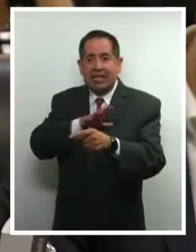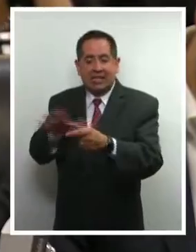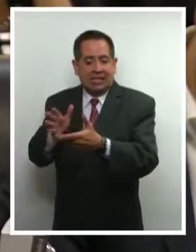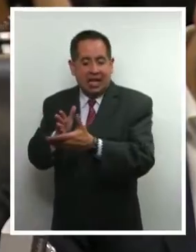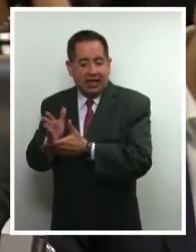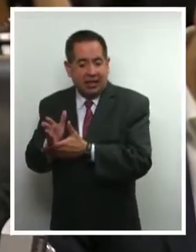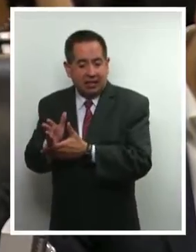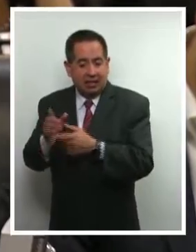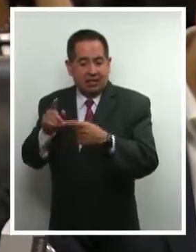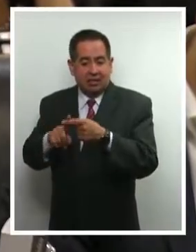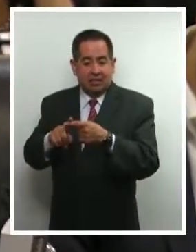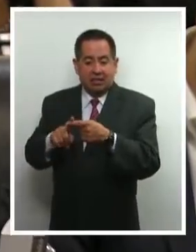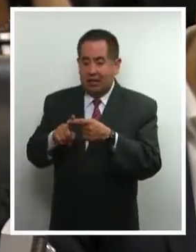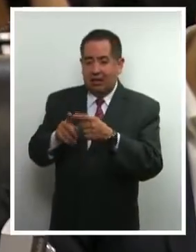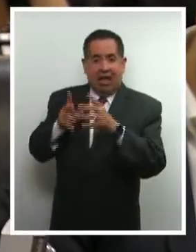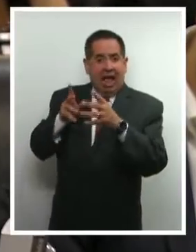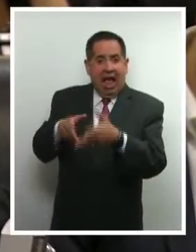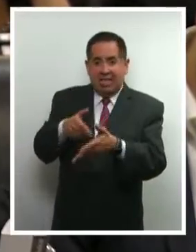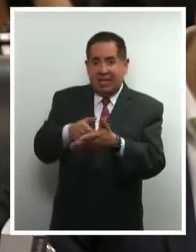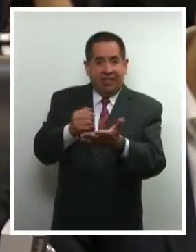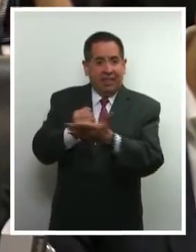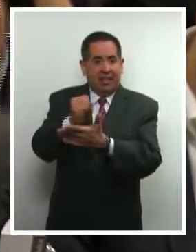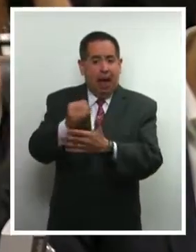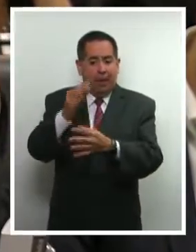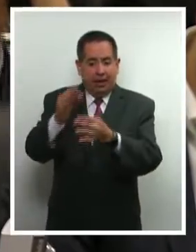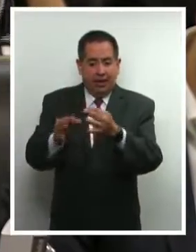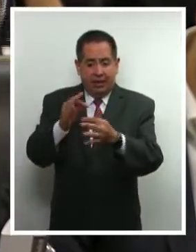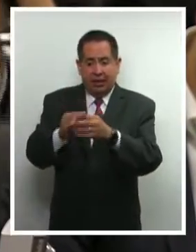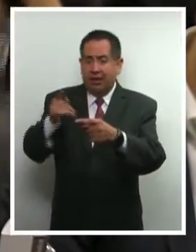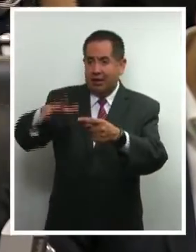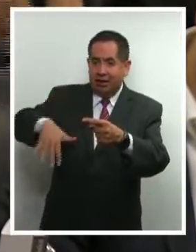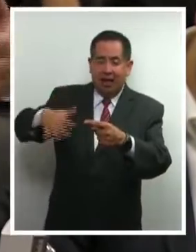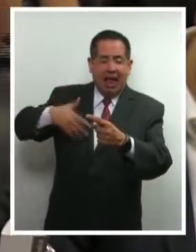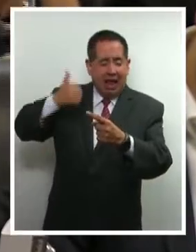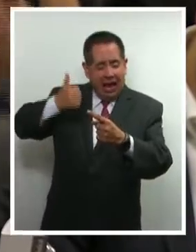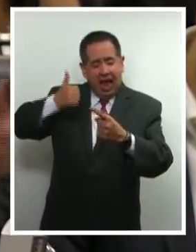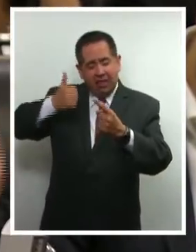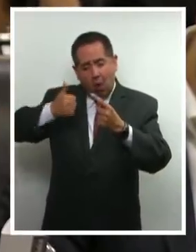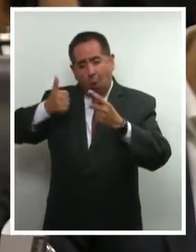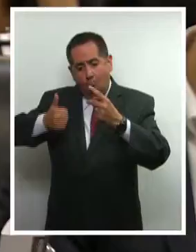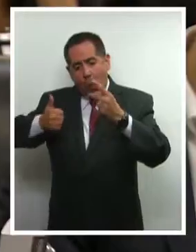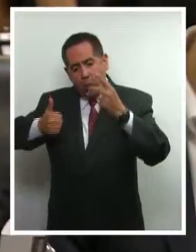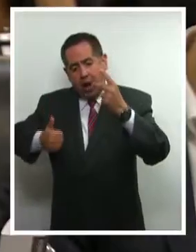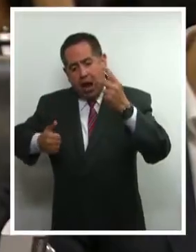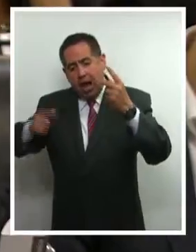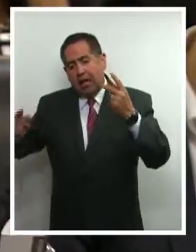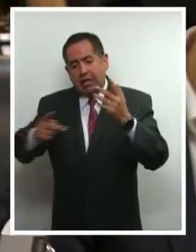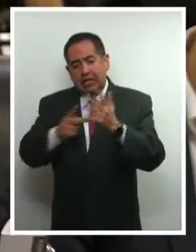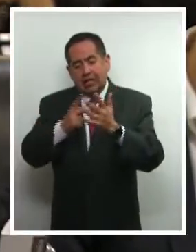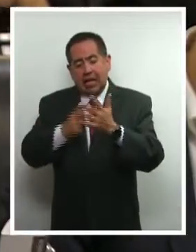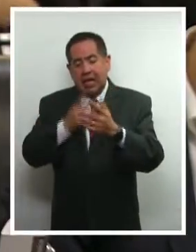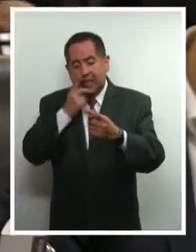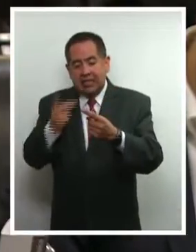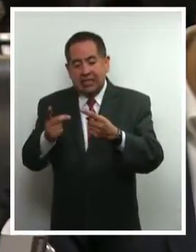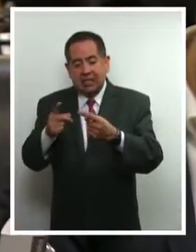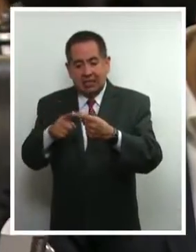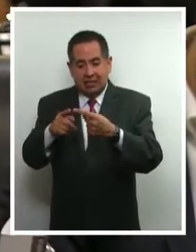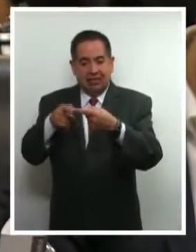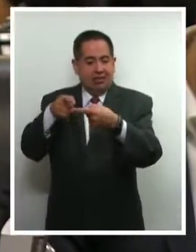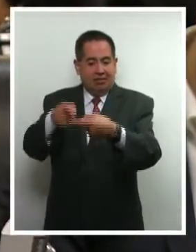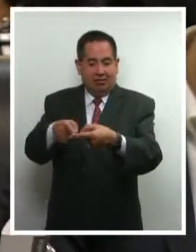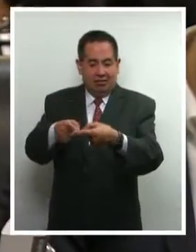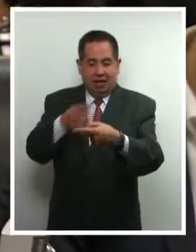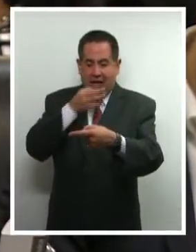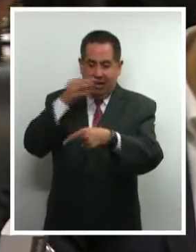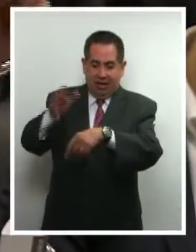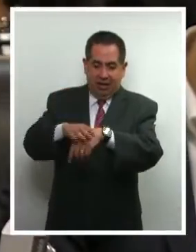rechazadas en los términos del dictamen, como usted cada una de las veces que se discute o no así lo